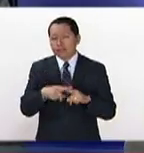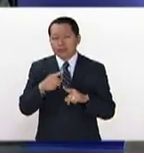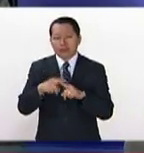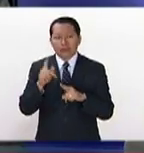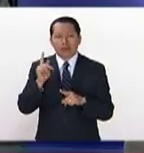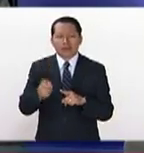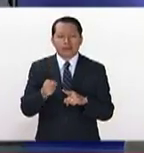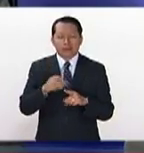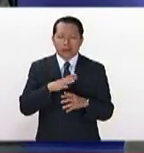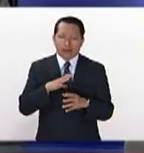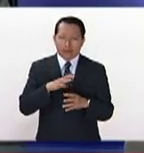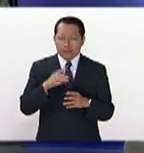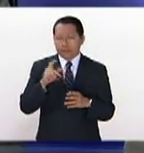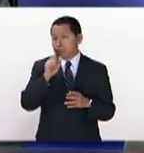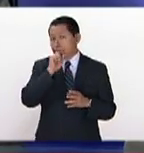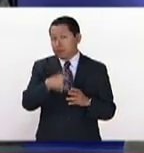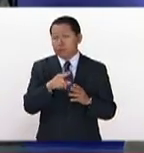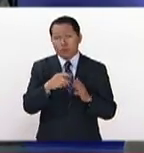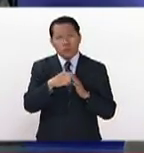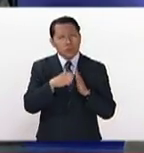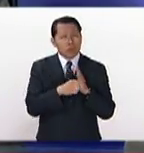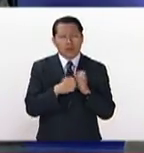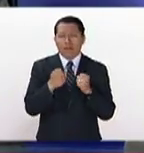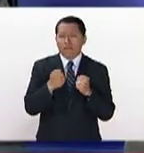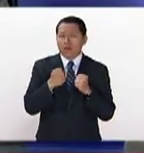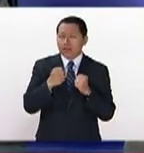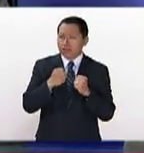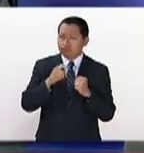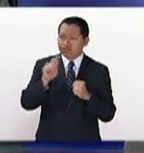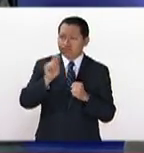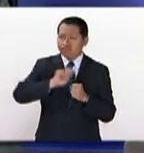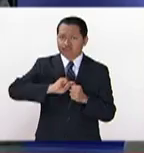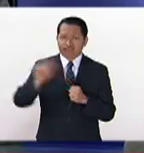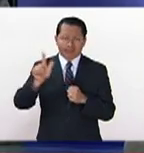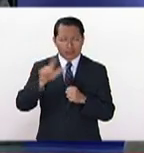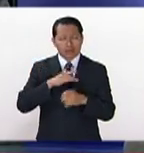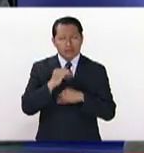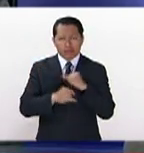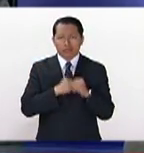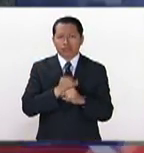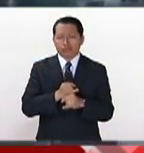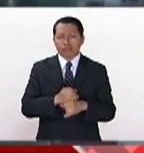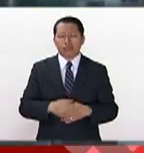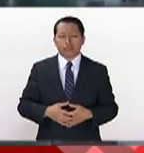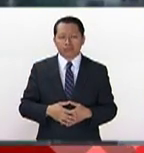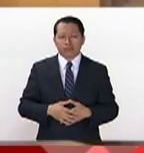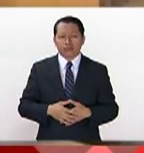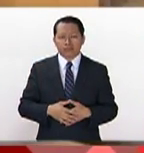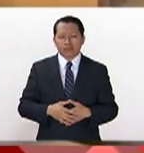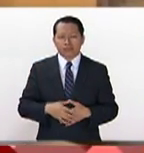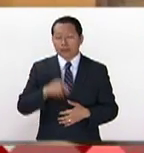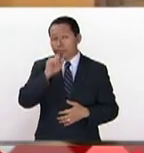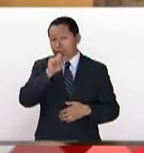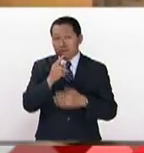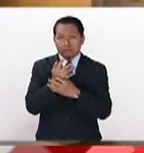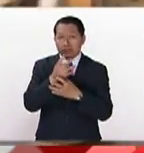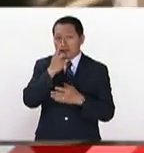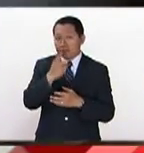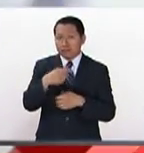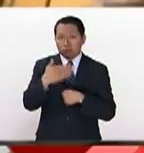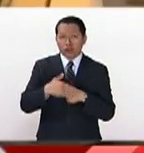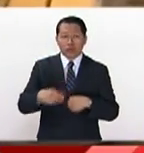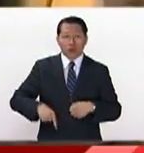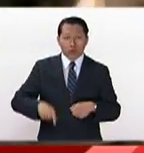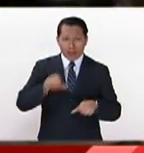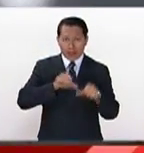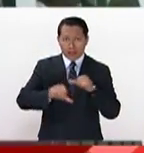son estándares de los más altos a nivel internacional. También dijo que el próximo gobierno